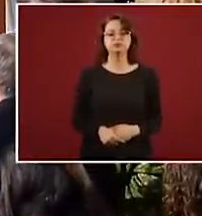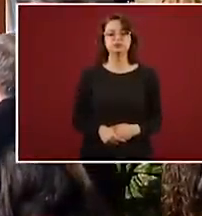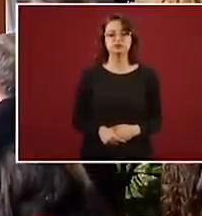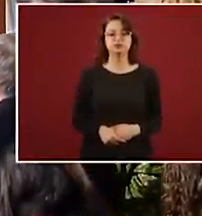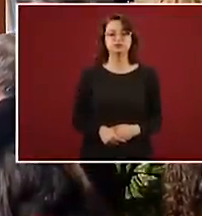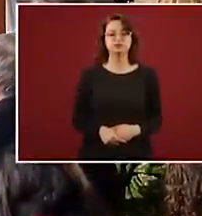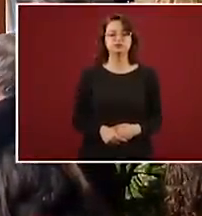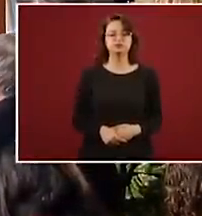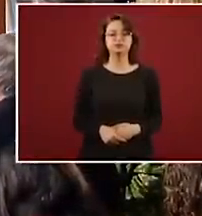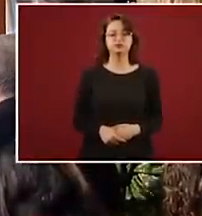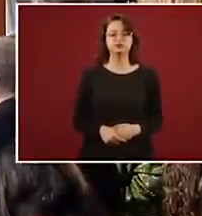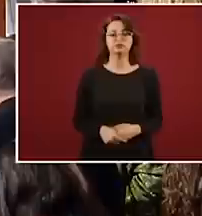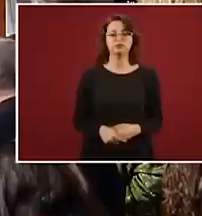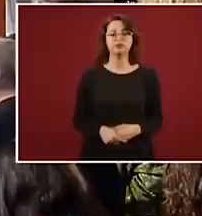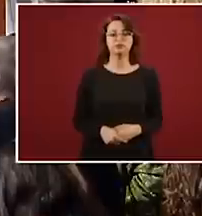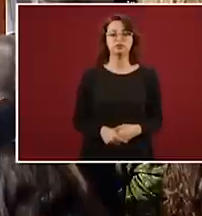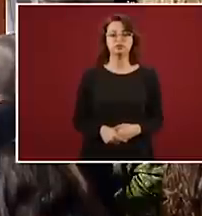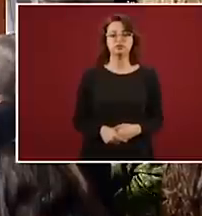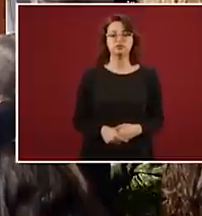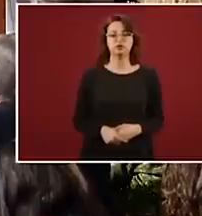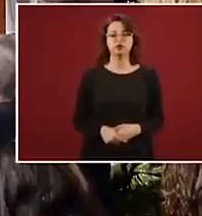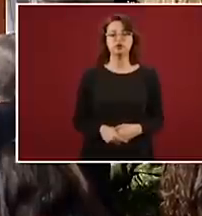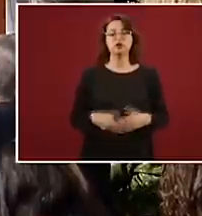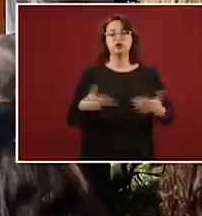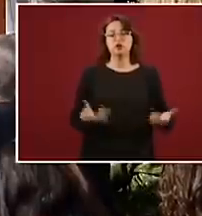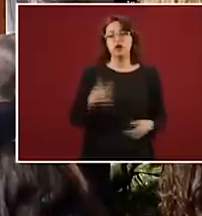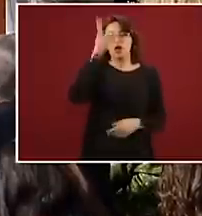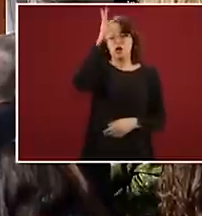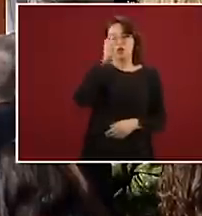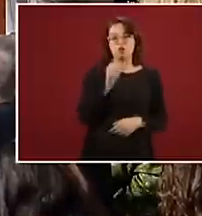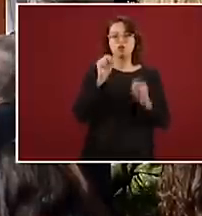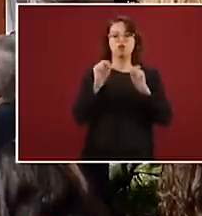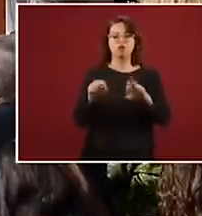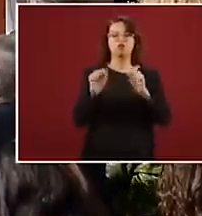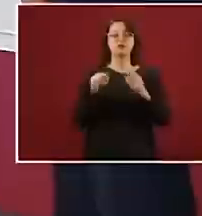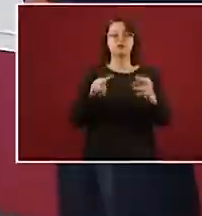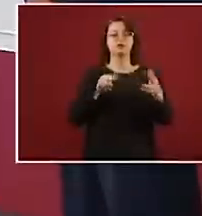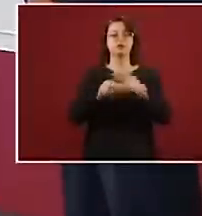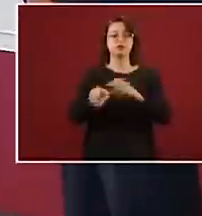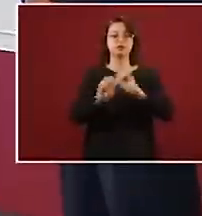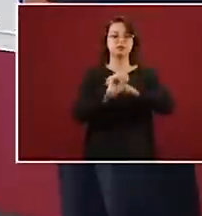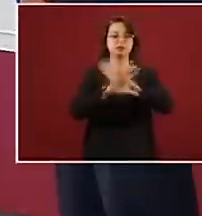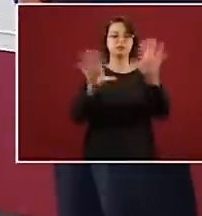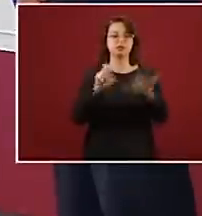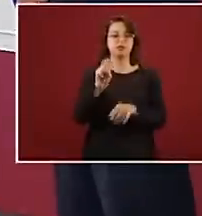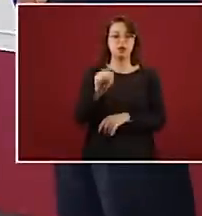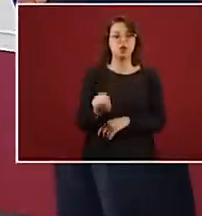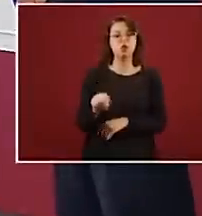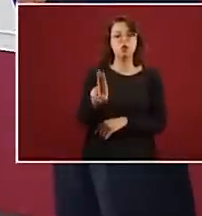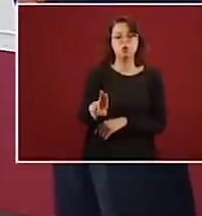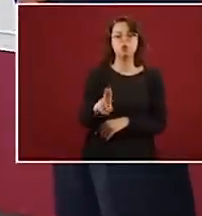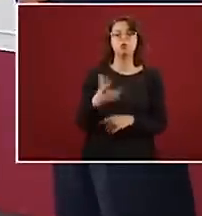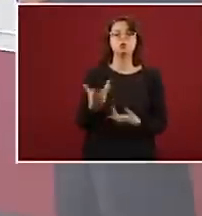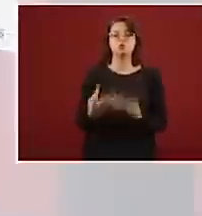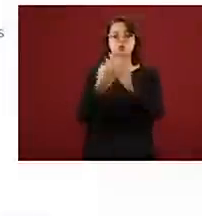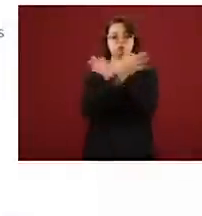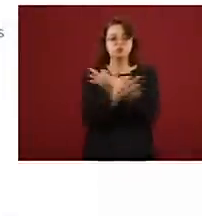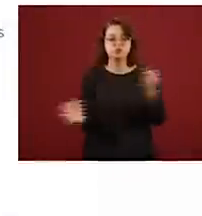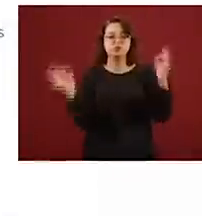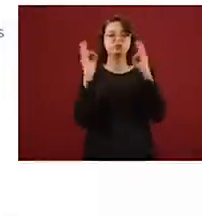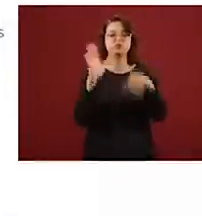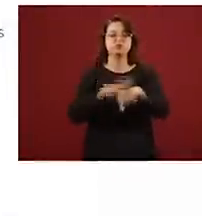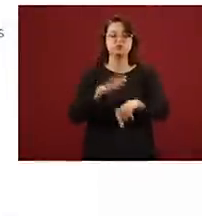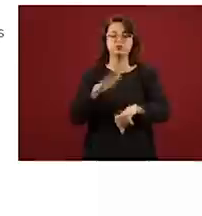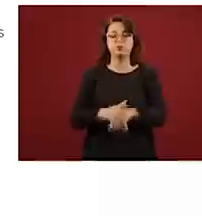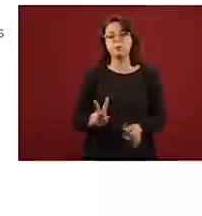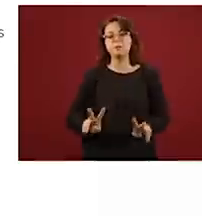El día de hoy, en el marco del acuerdo con la Oficina de Transparencia de las Naciones Unidas, estamos lanzando la convocatoria